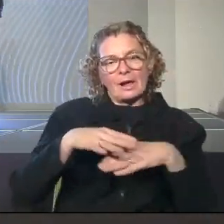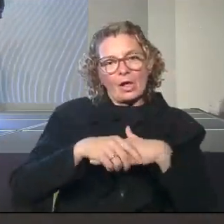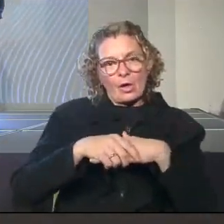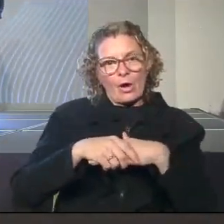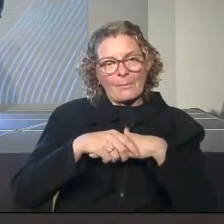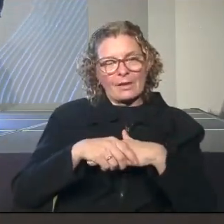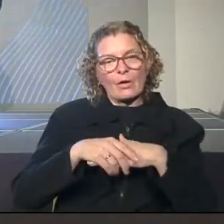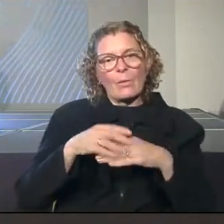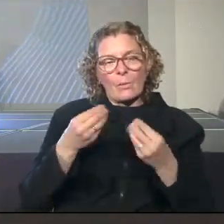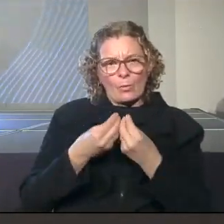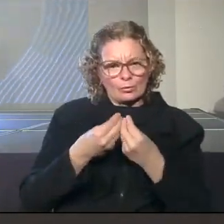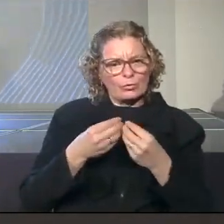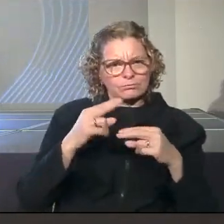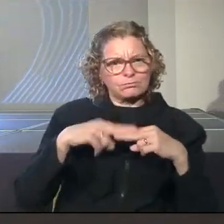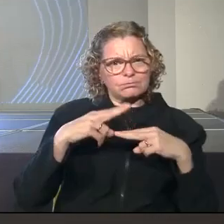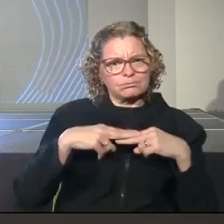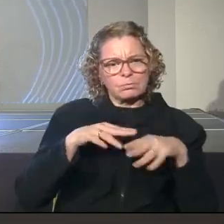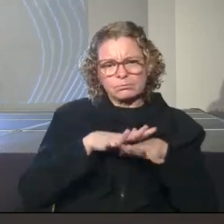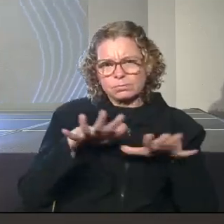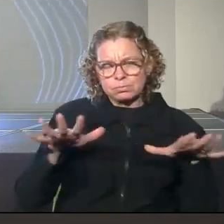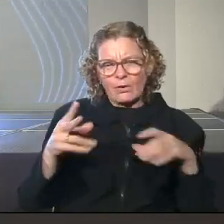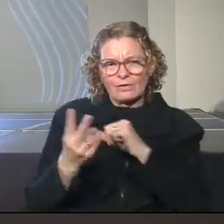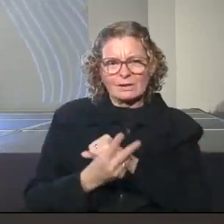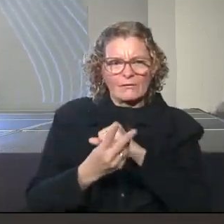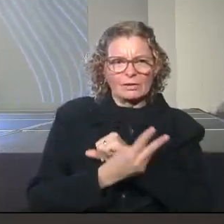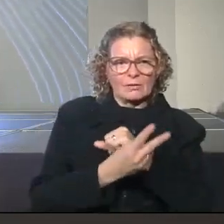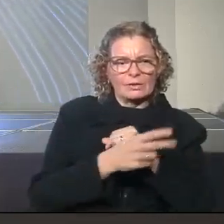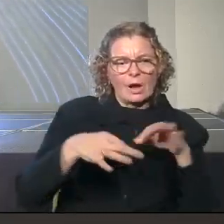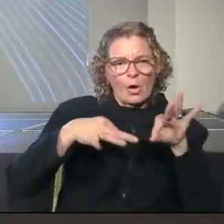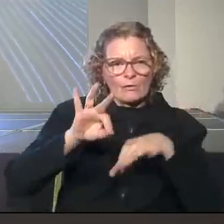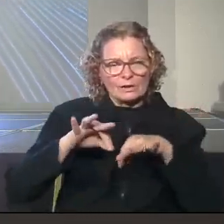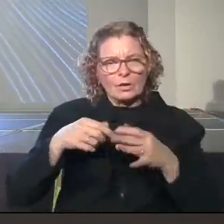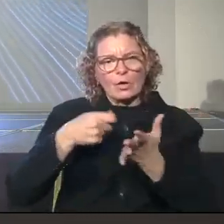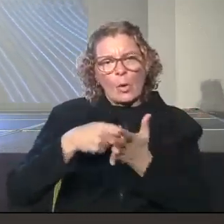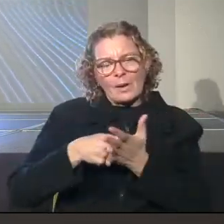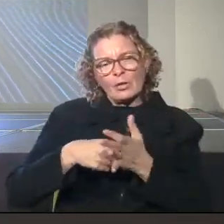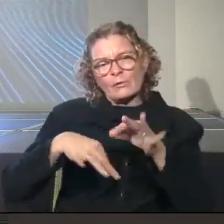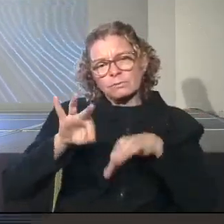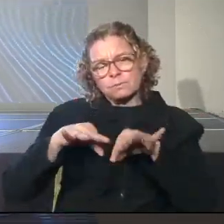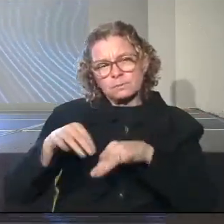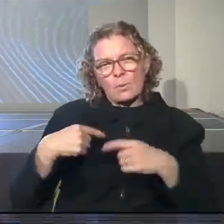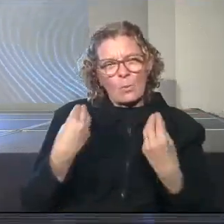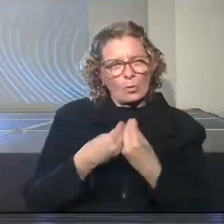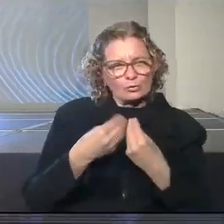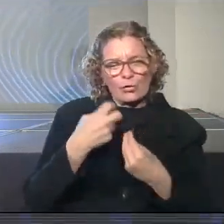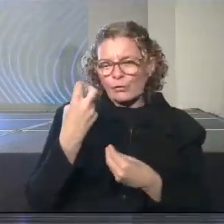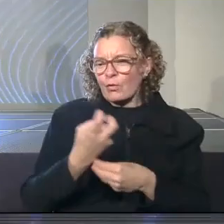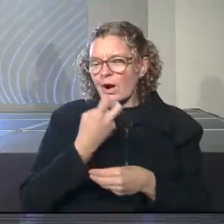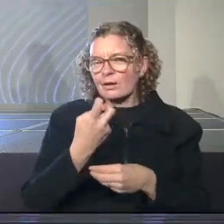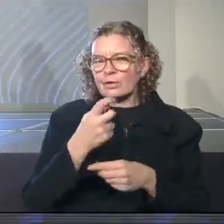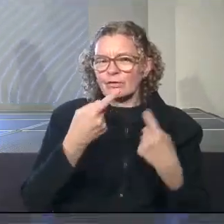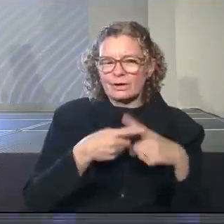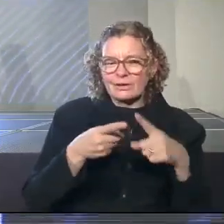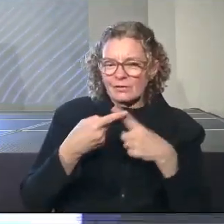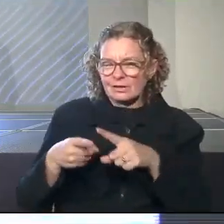que tiene muchísimo tráfico de potenciales compradores que están navegando el marketplace buscando los